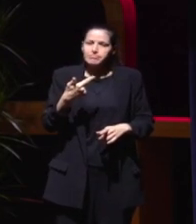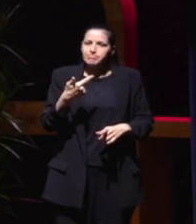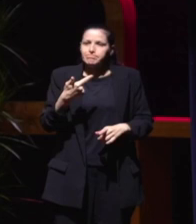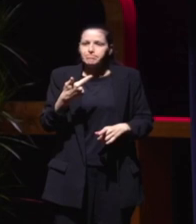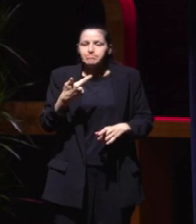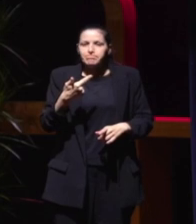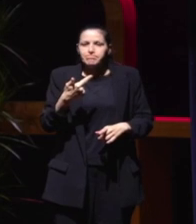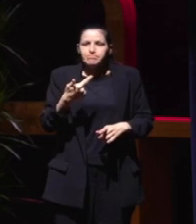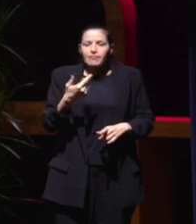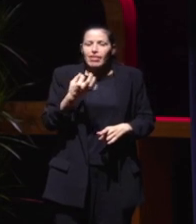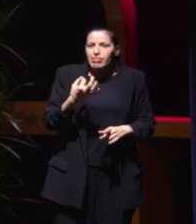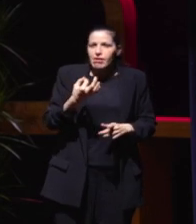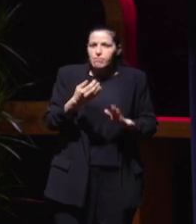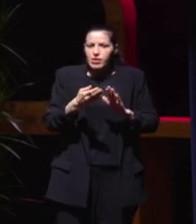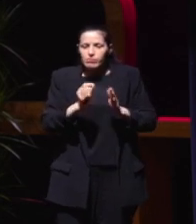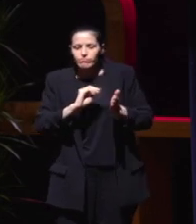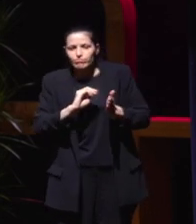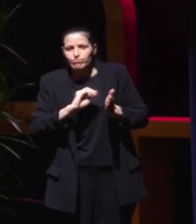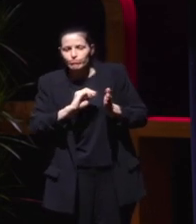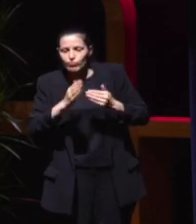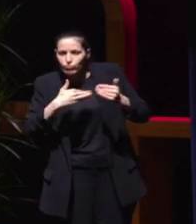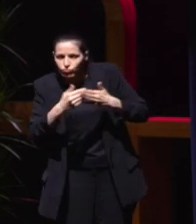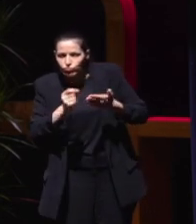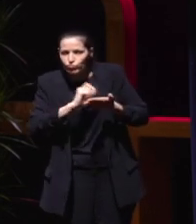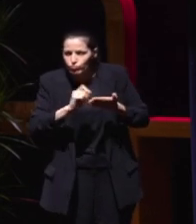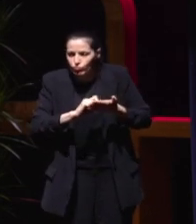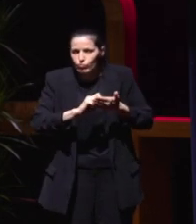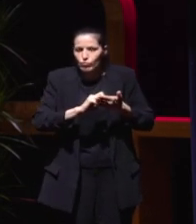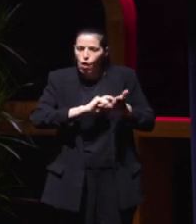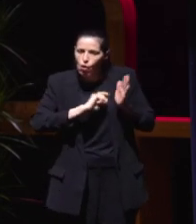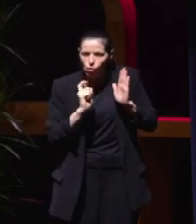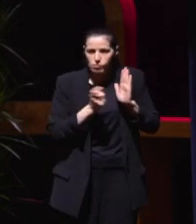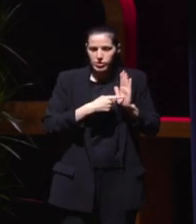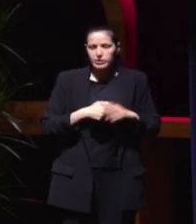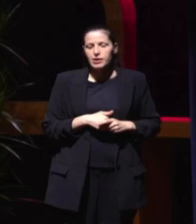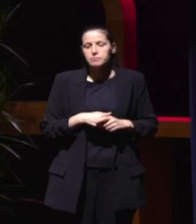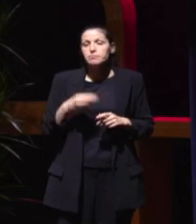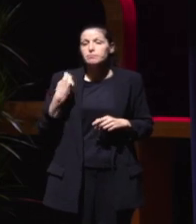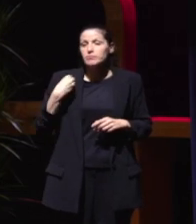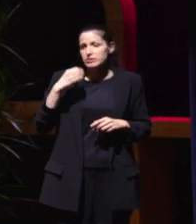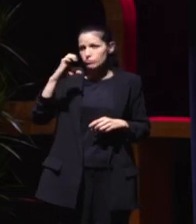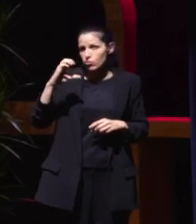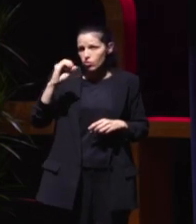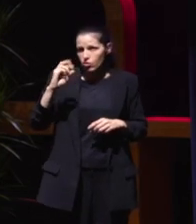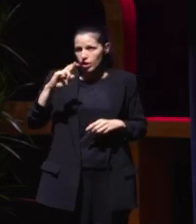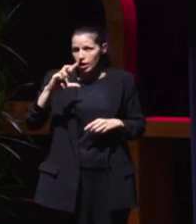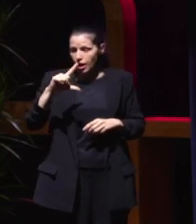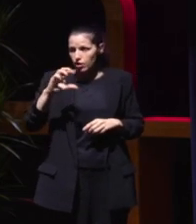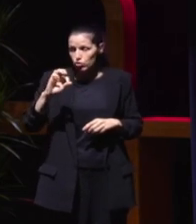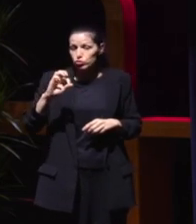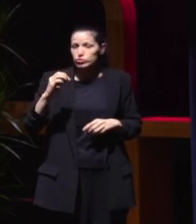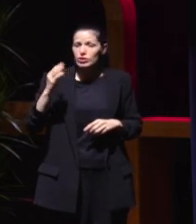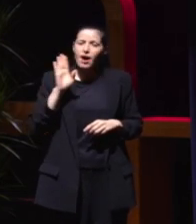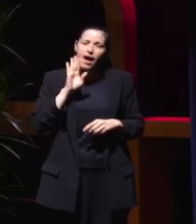ahora mismo sabéis que que Carlos hizo una crítica sobre esta sobre autodefensa que se titulaba